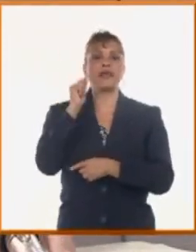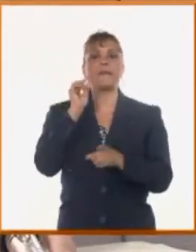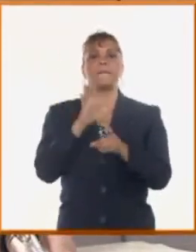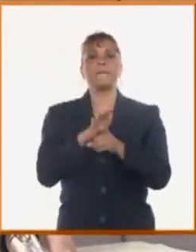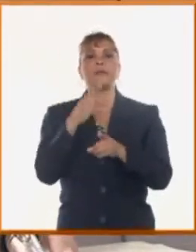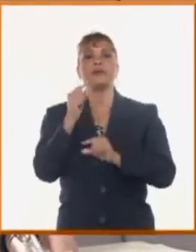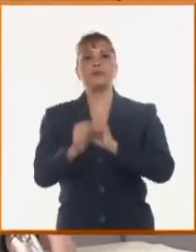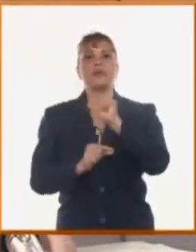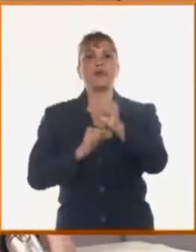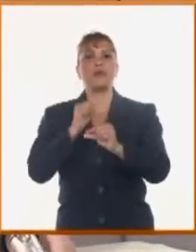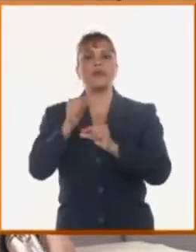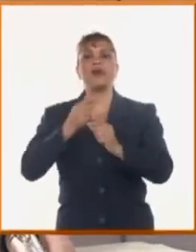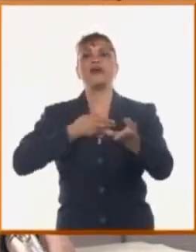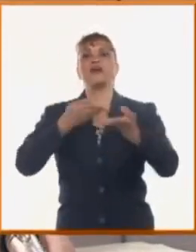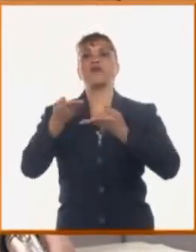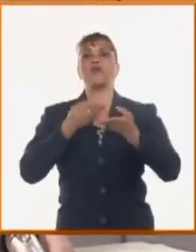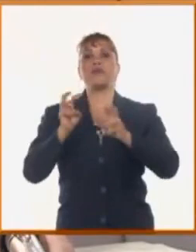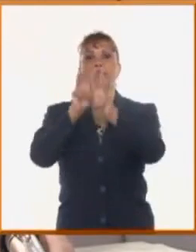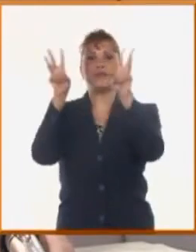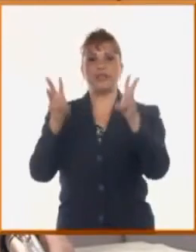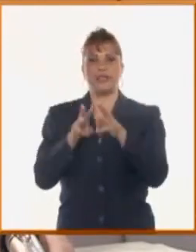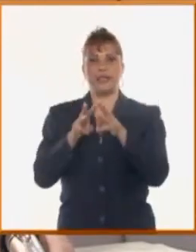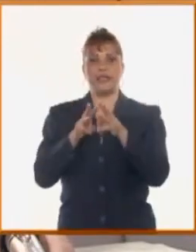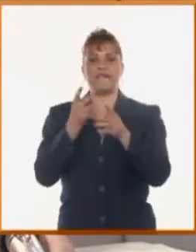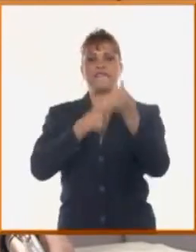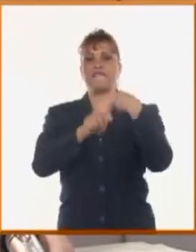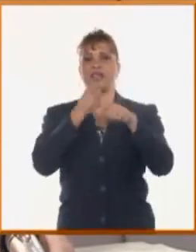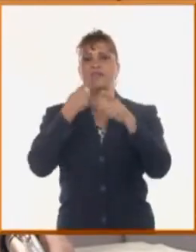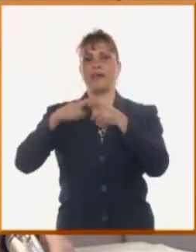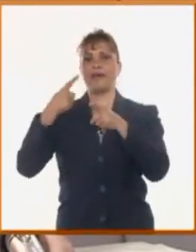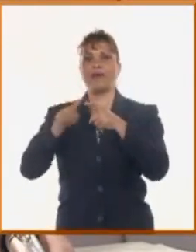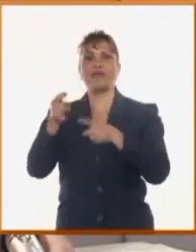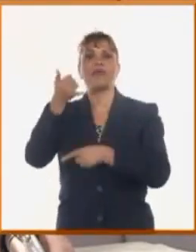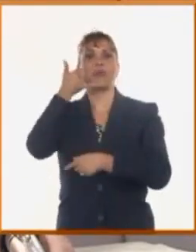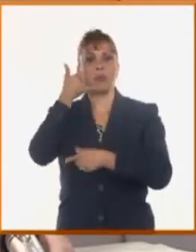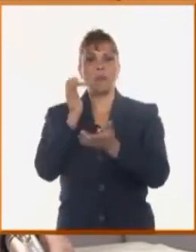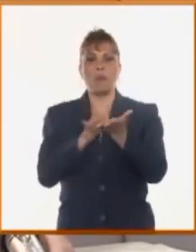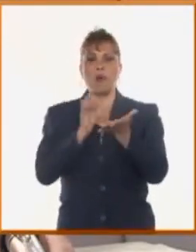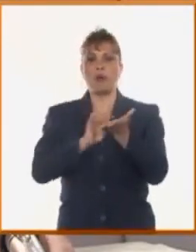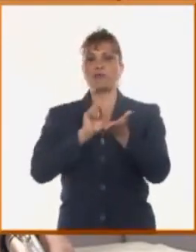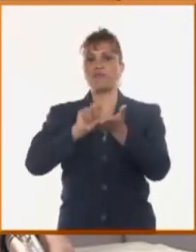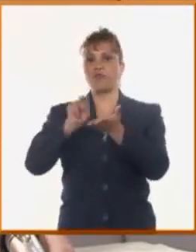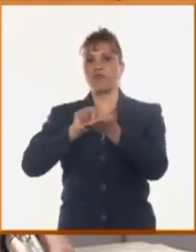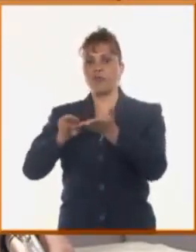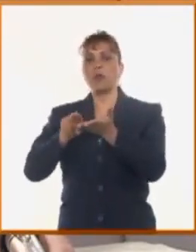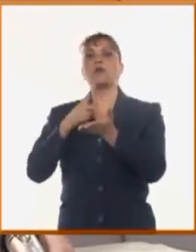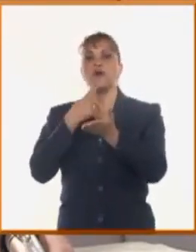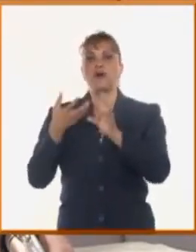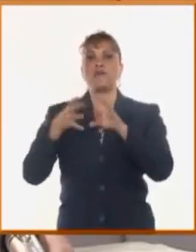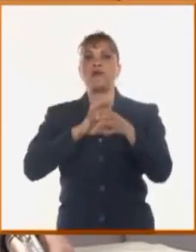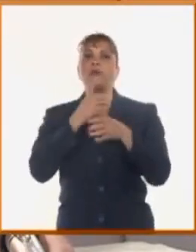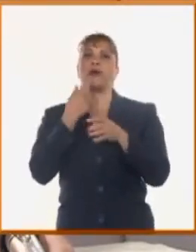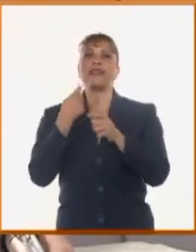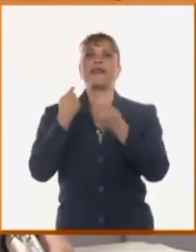el comercio online de mercancía y productos a la forma de gestión estatal de una manera mayorista, pero